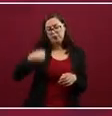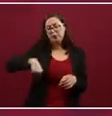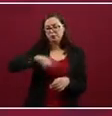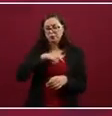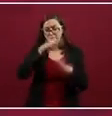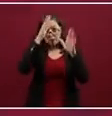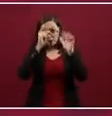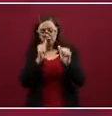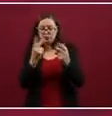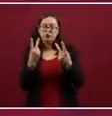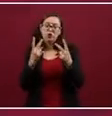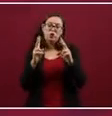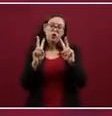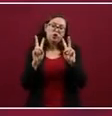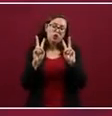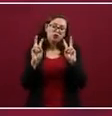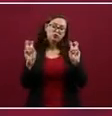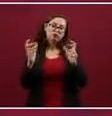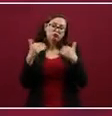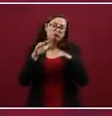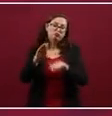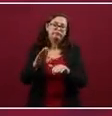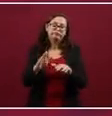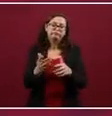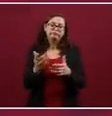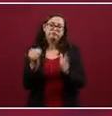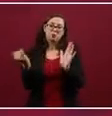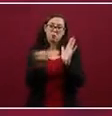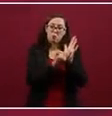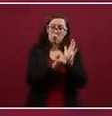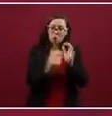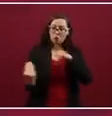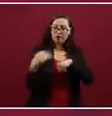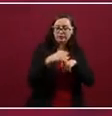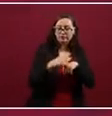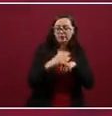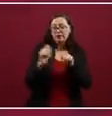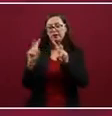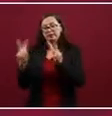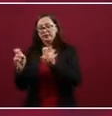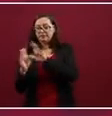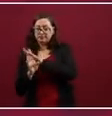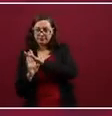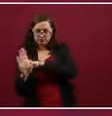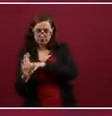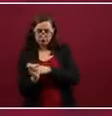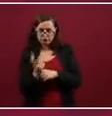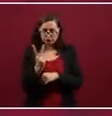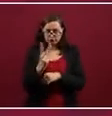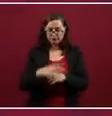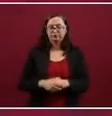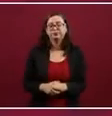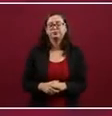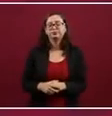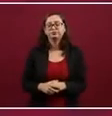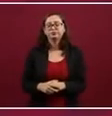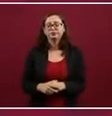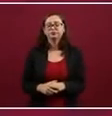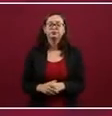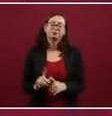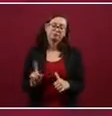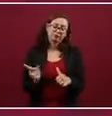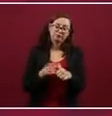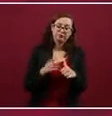la tarifa y la migración. Primero diría que en lo que lleva este gobierno en estos